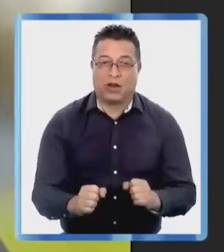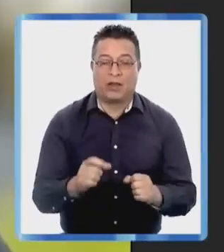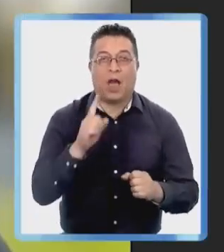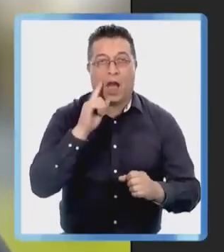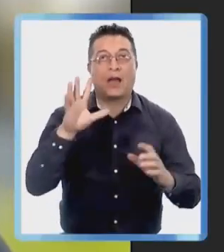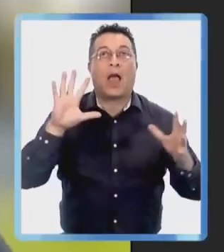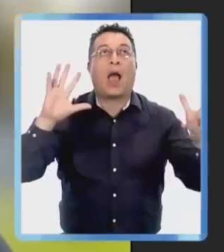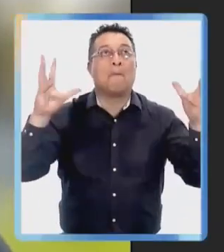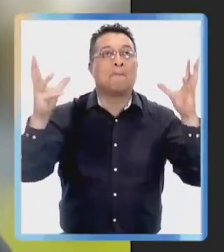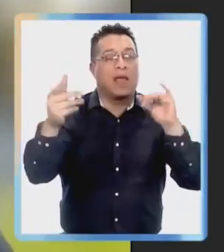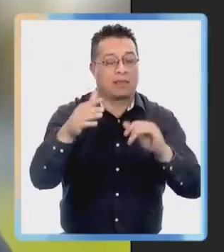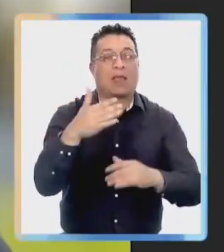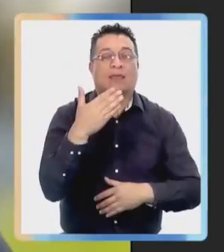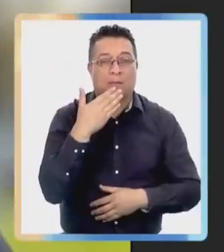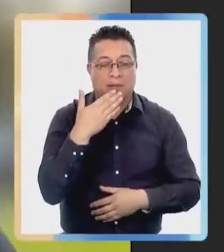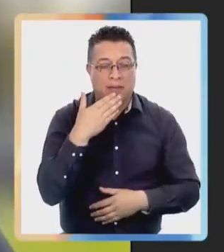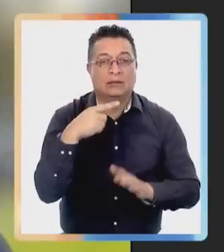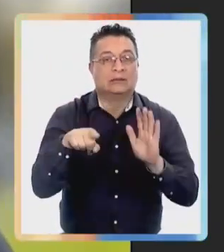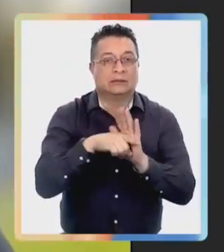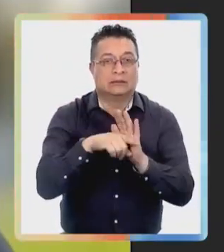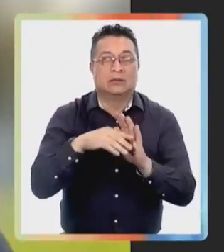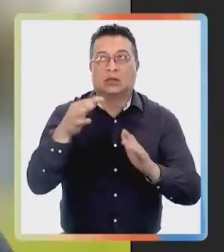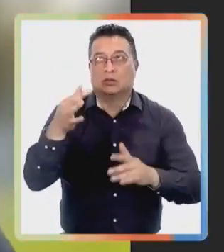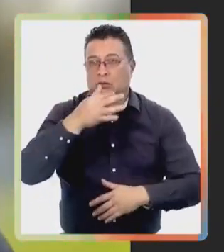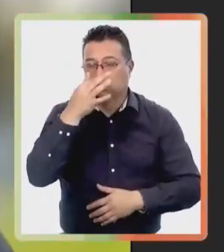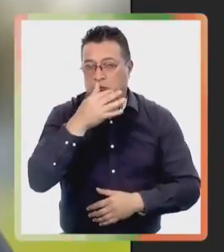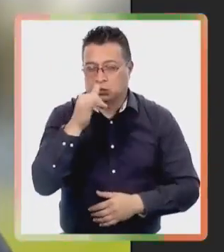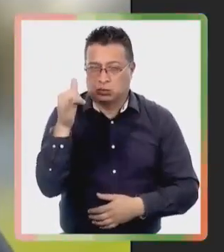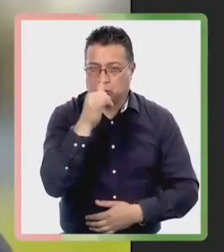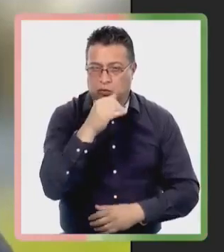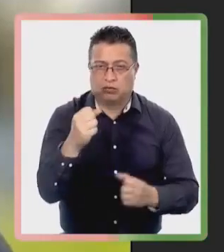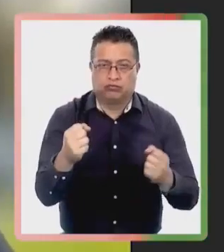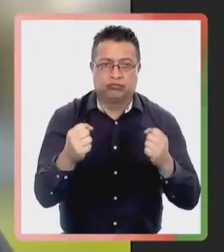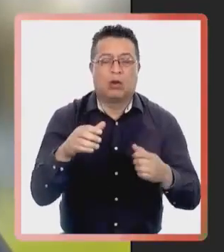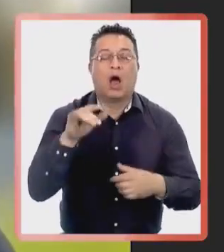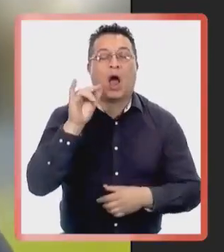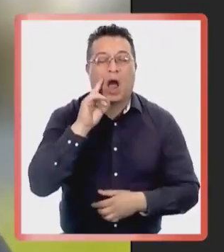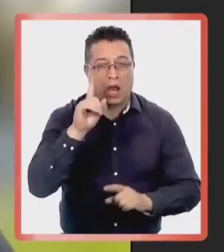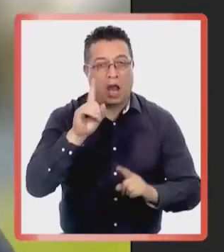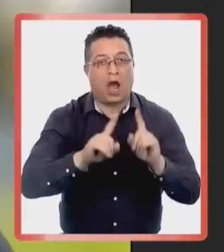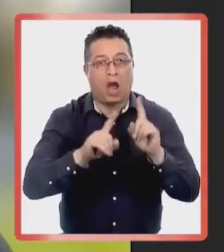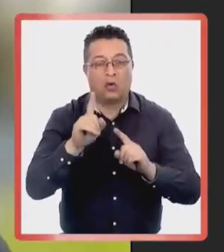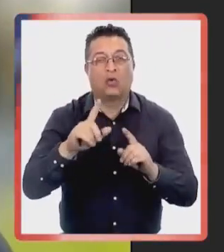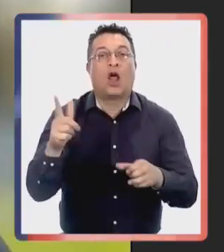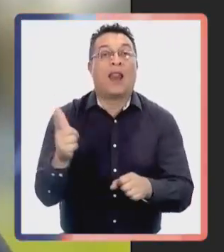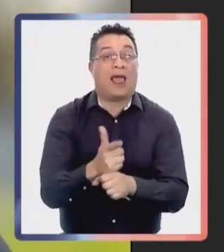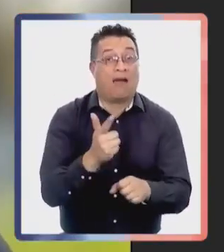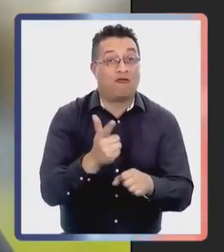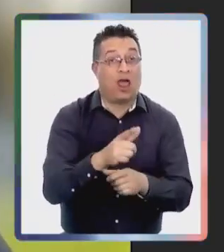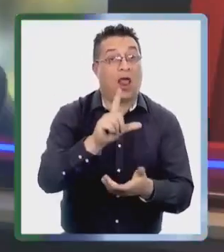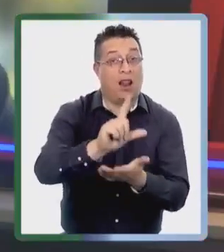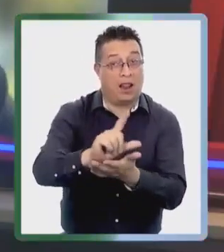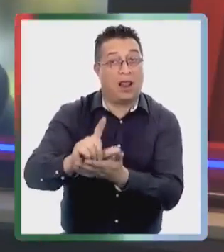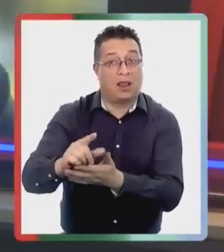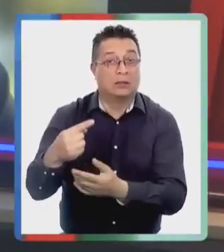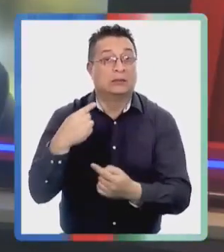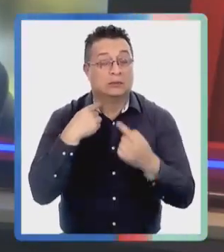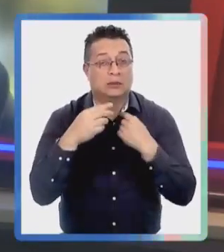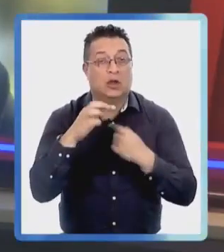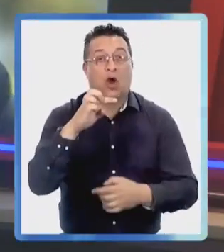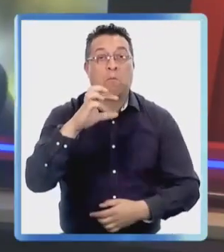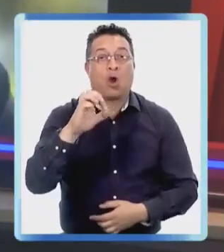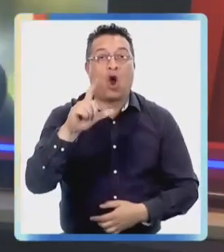Hay factores ambientales como la contaminación, algunos factores laborales,